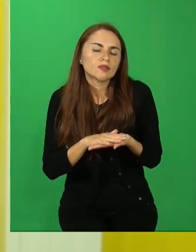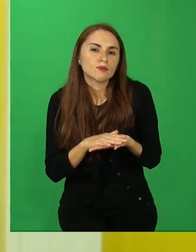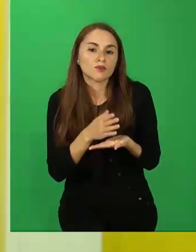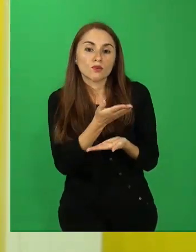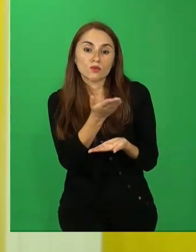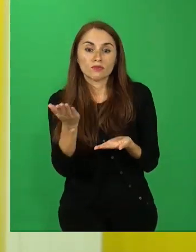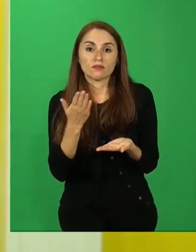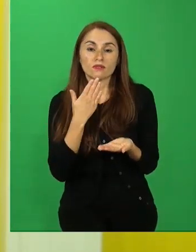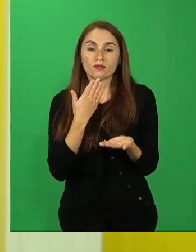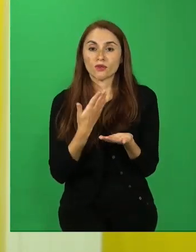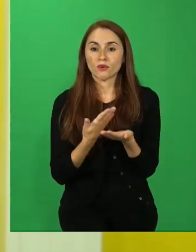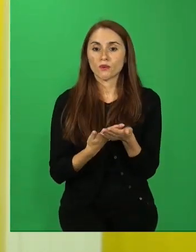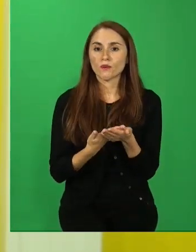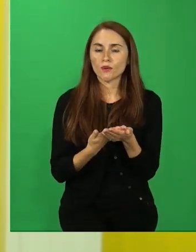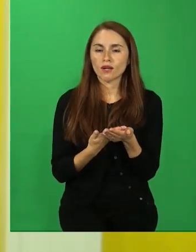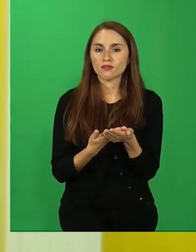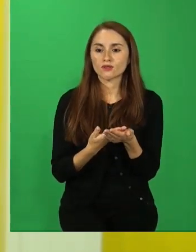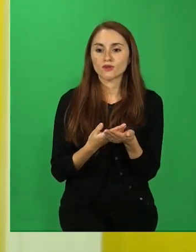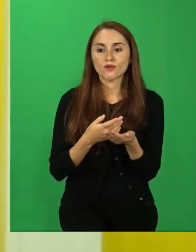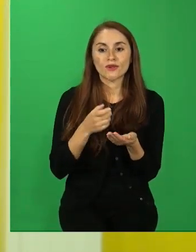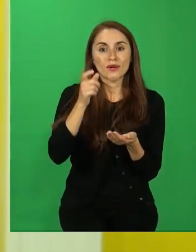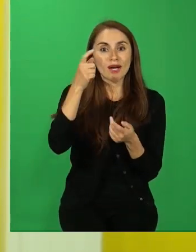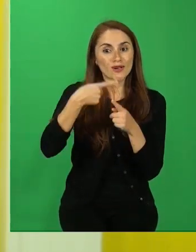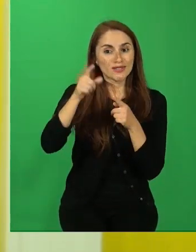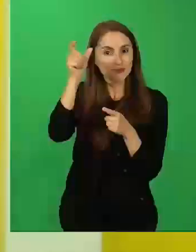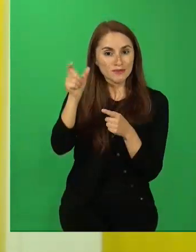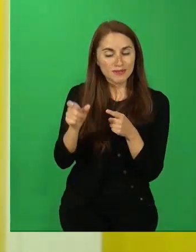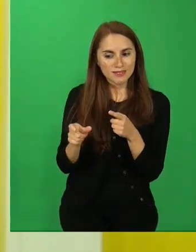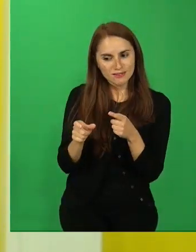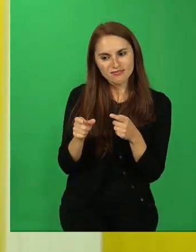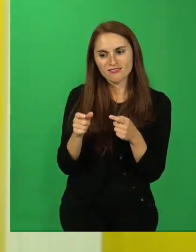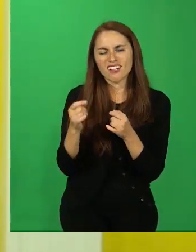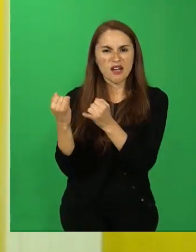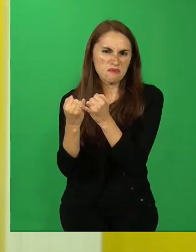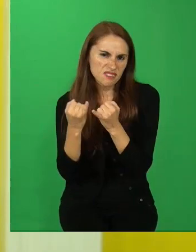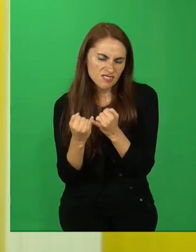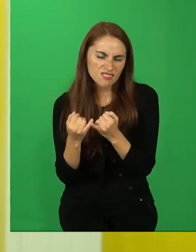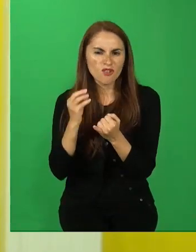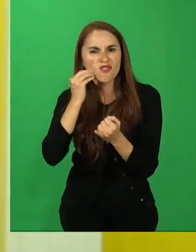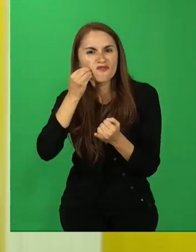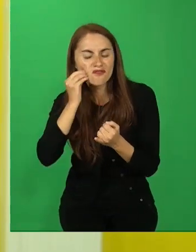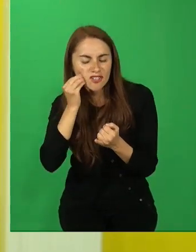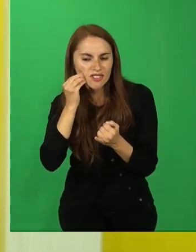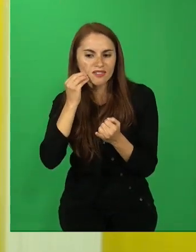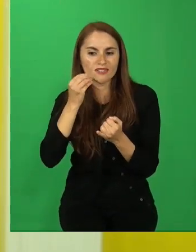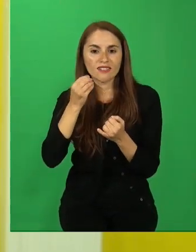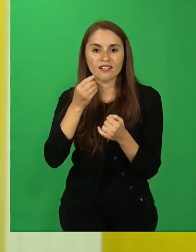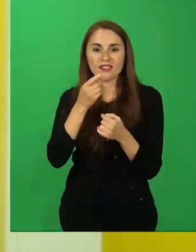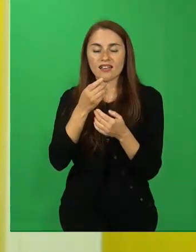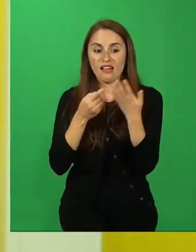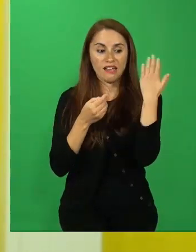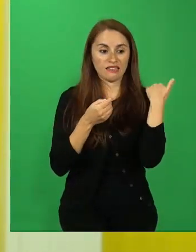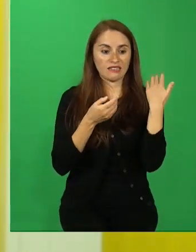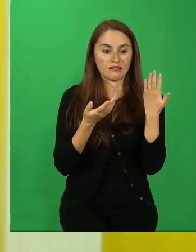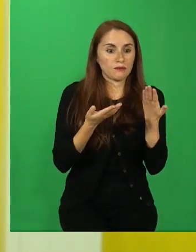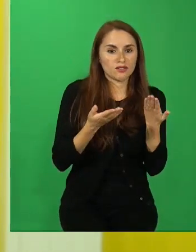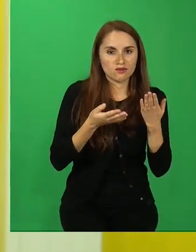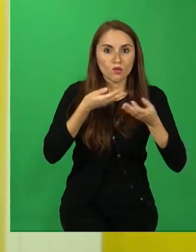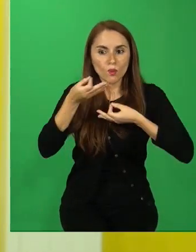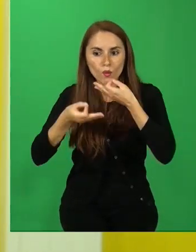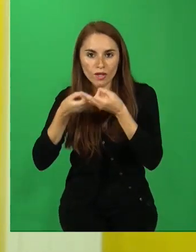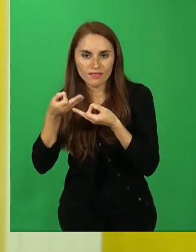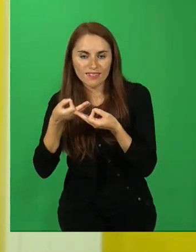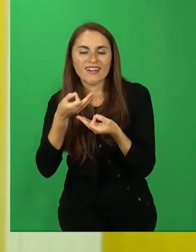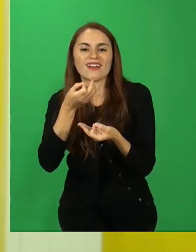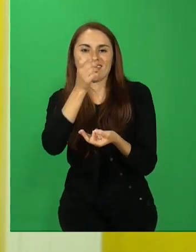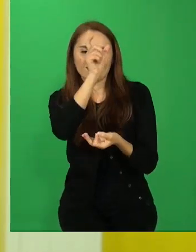narrador protagonista cuando le cuentan algo que le sucede a su amigo, a su abuelita o a su mamá. Todos ahí hacemos el rol de